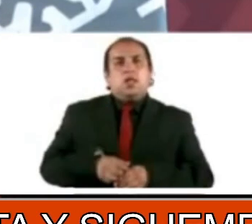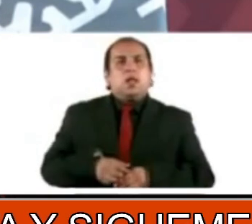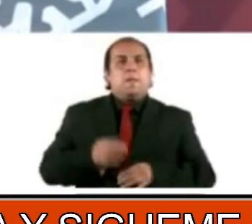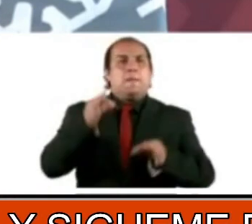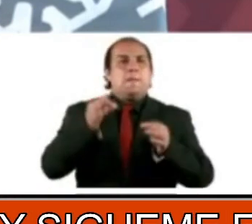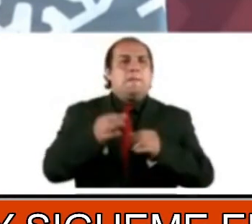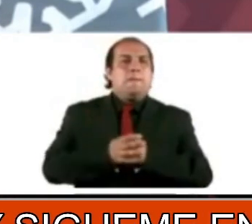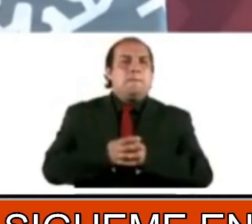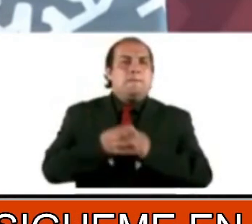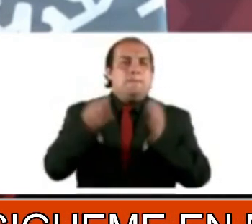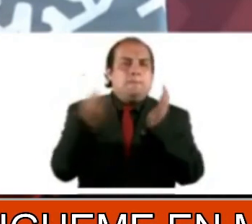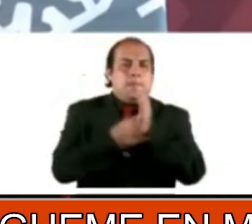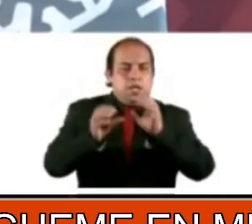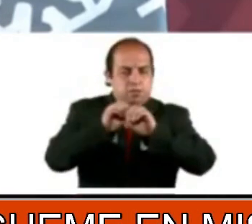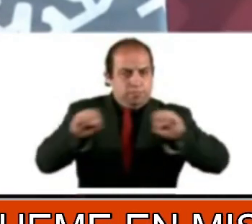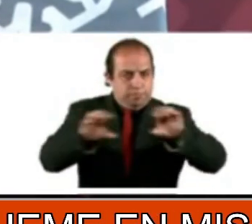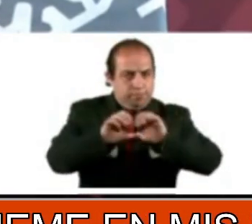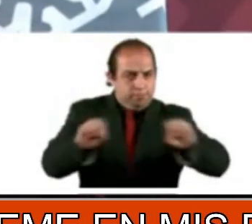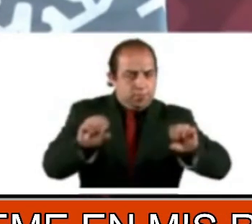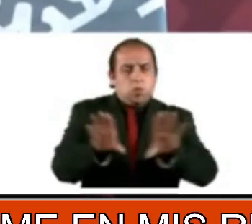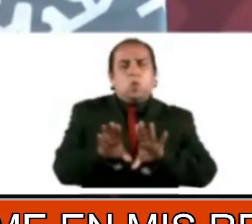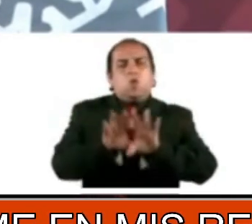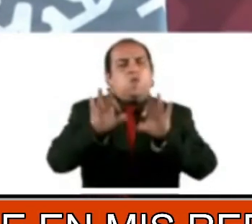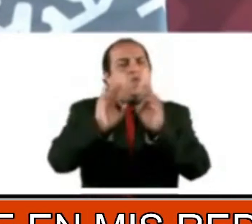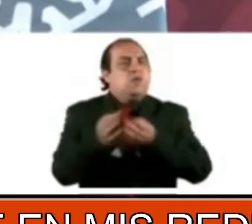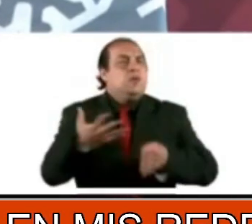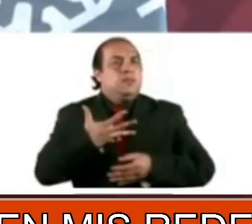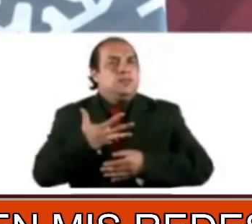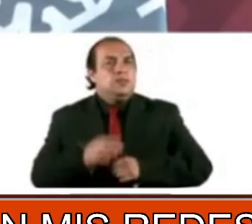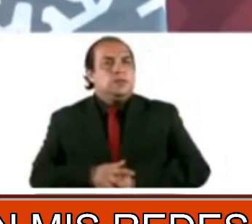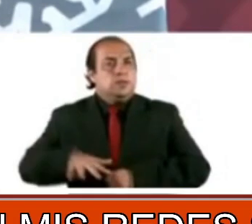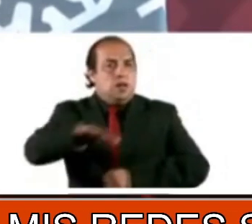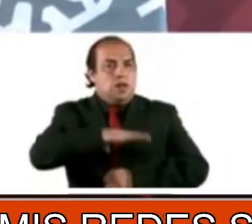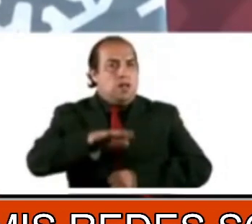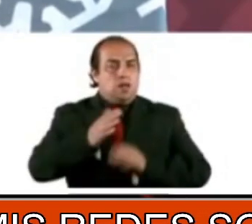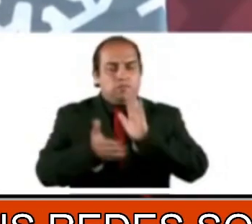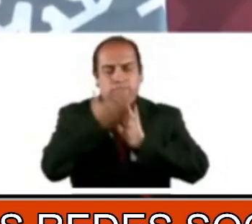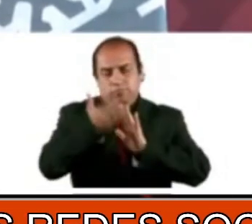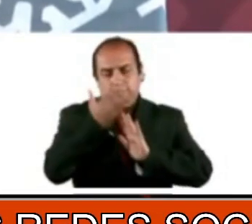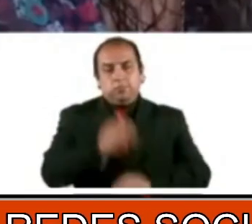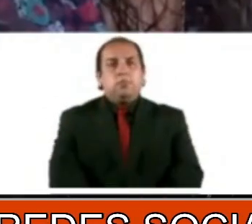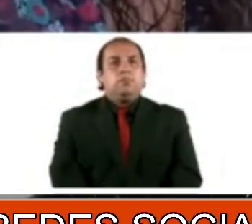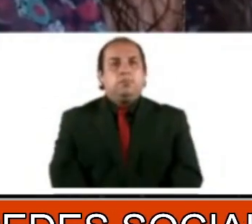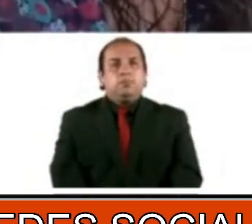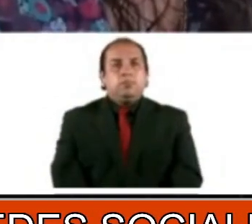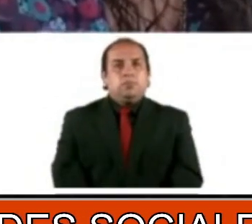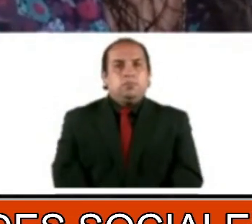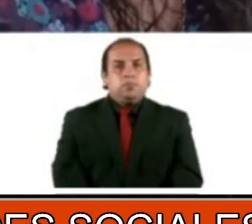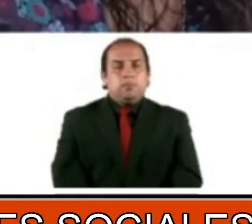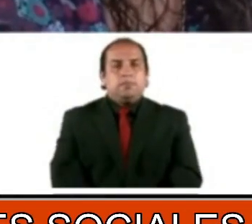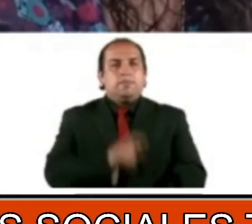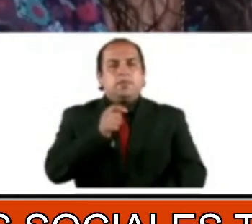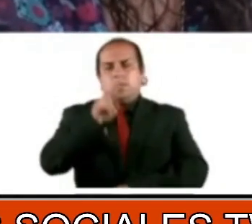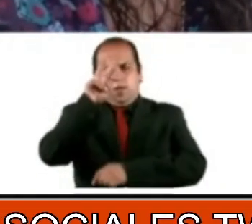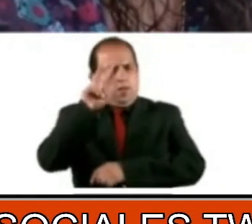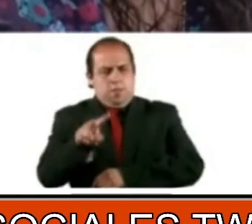está la estructura, cómo está compuesta la unidad que se ha construido. Es decir, no es cierto que